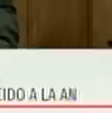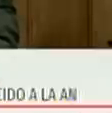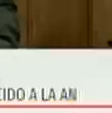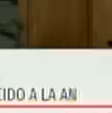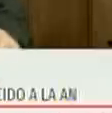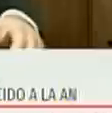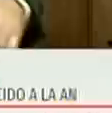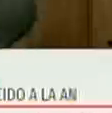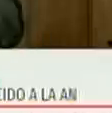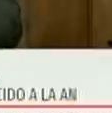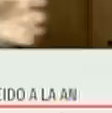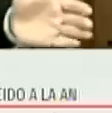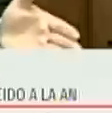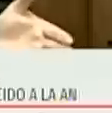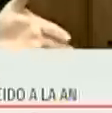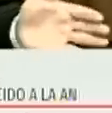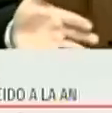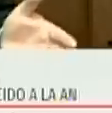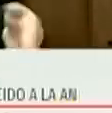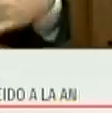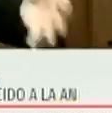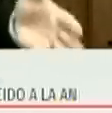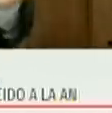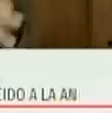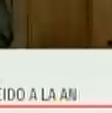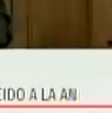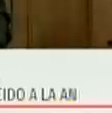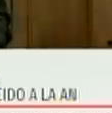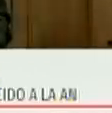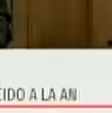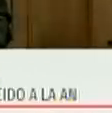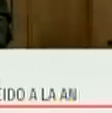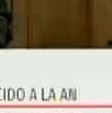Y tenemos una ventaja, nosotros no decimos mucho, sino que hacemos